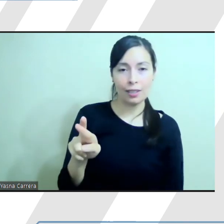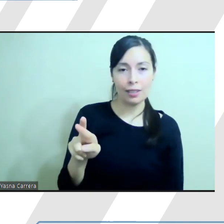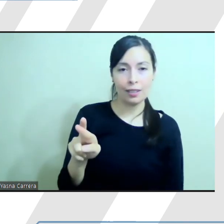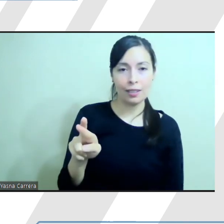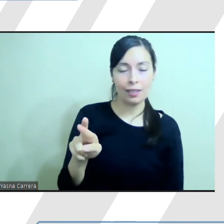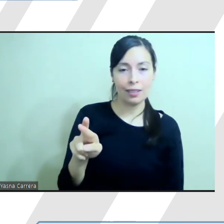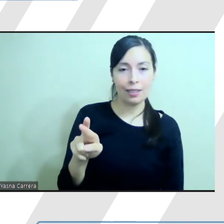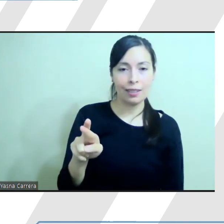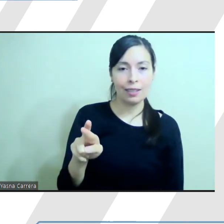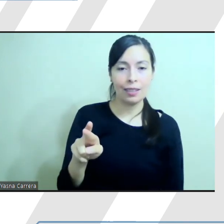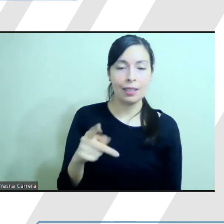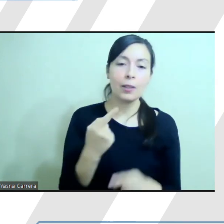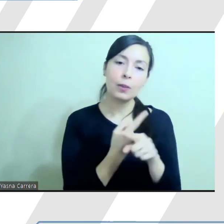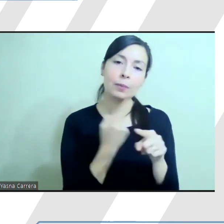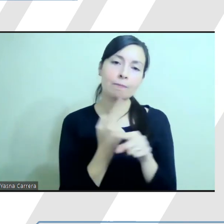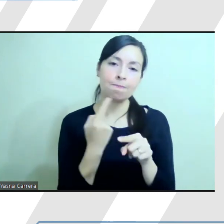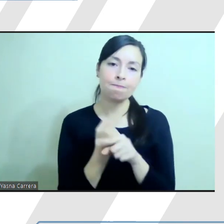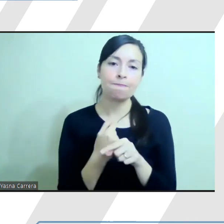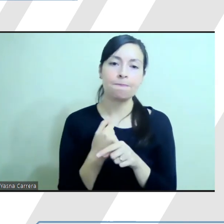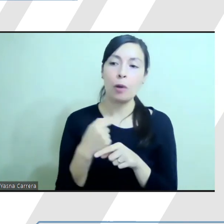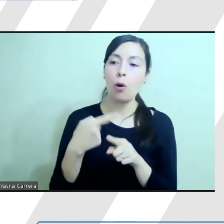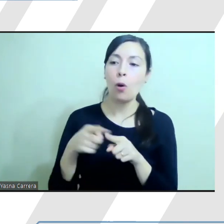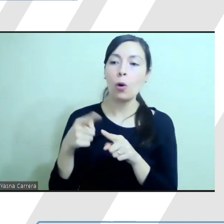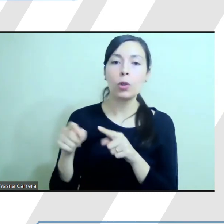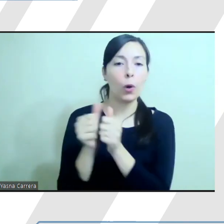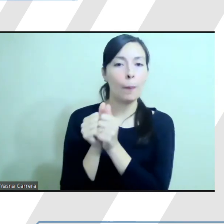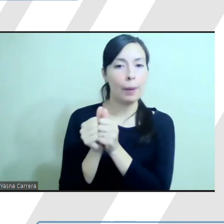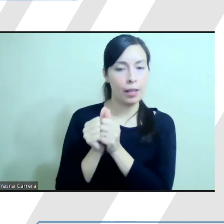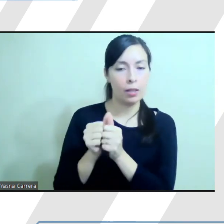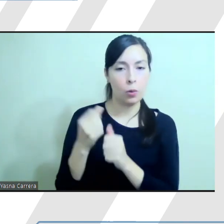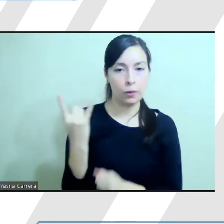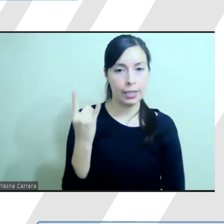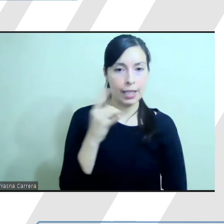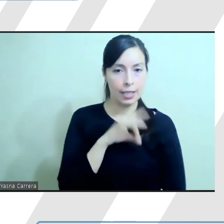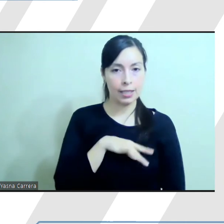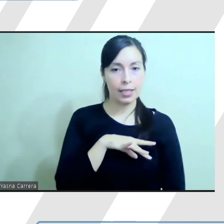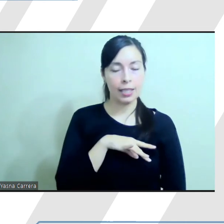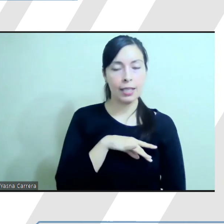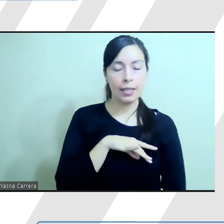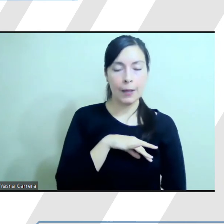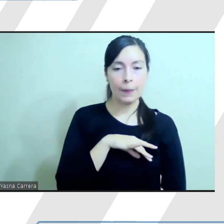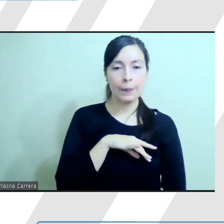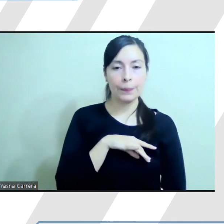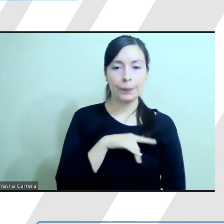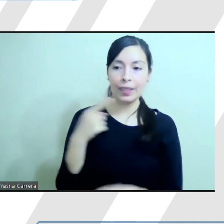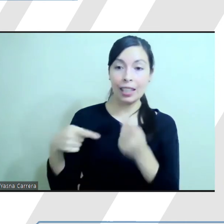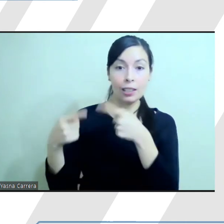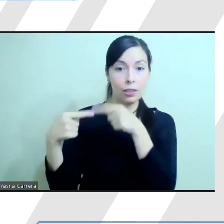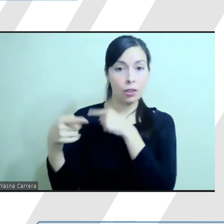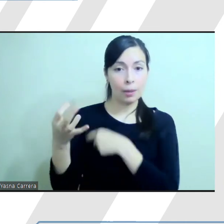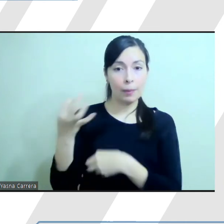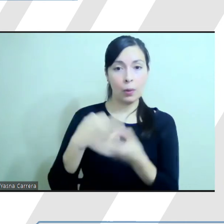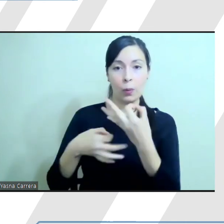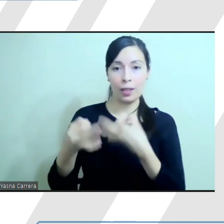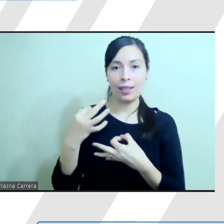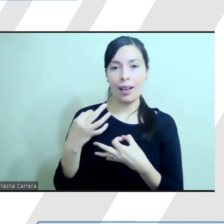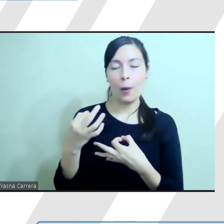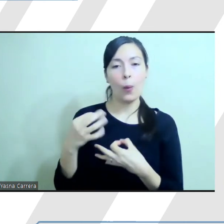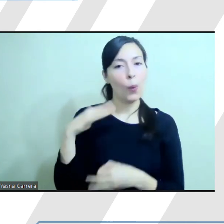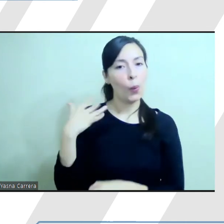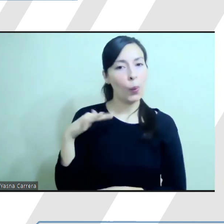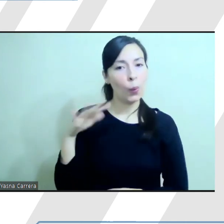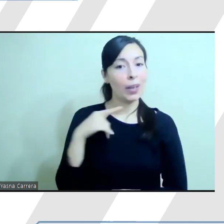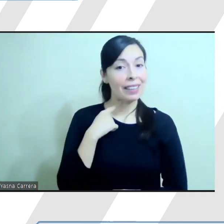Y conversando con colegas de la Universidad de Chile, es que me he ido encontrando de historias que son prácticamente para una película. Por